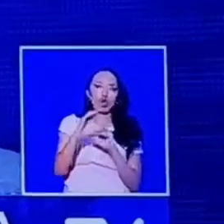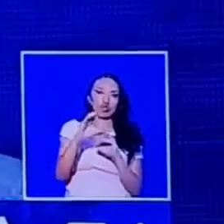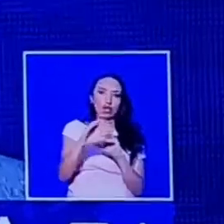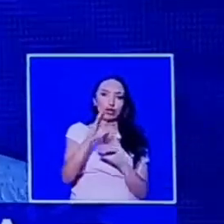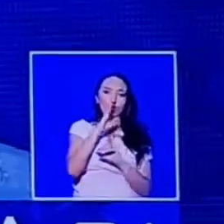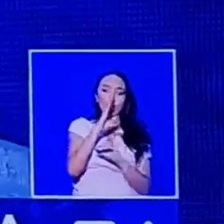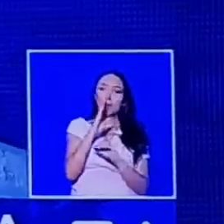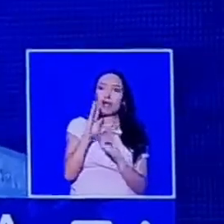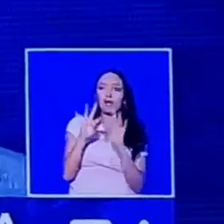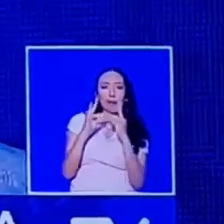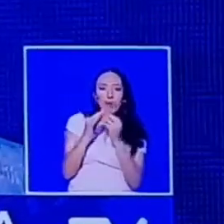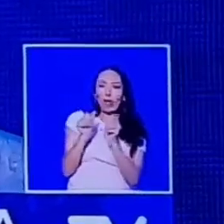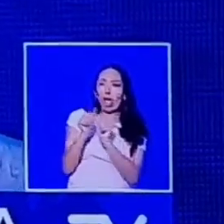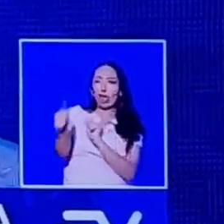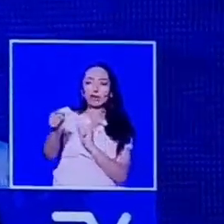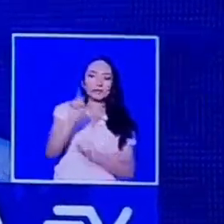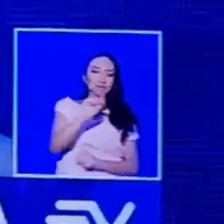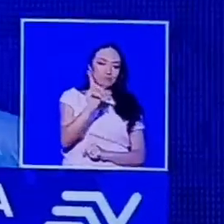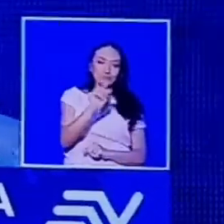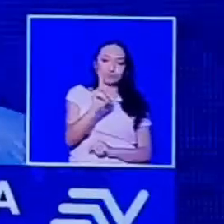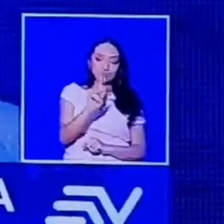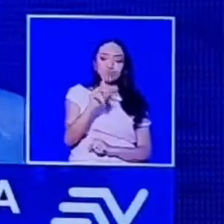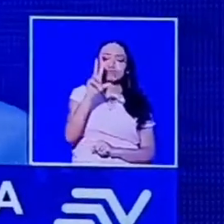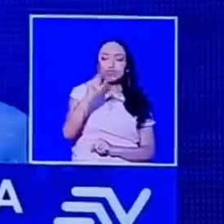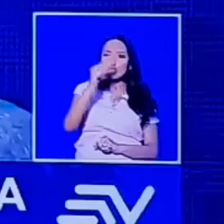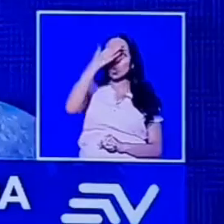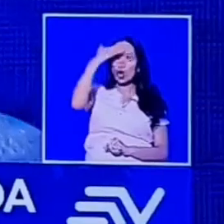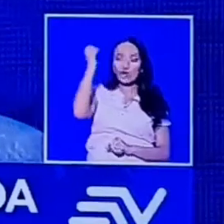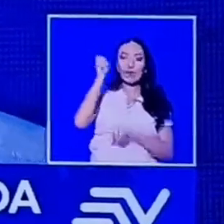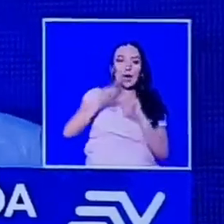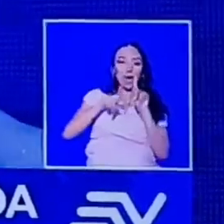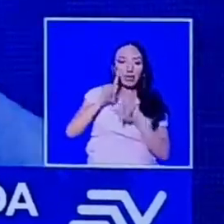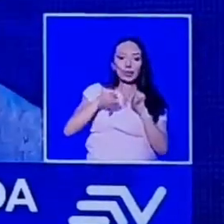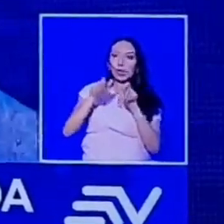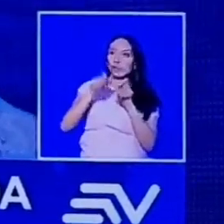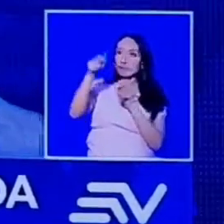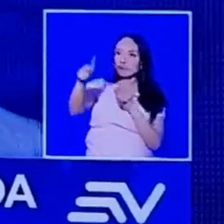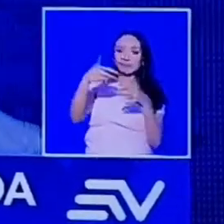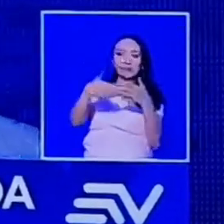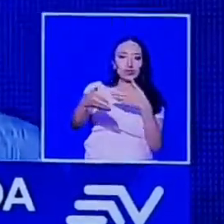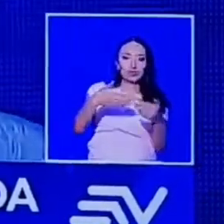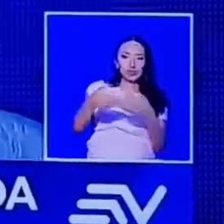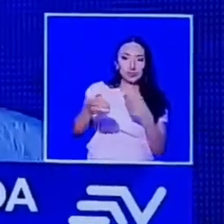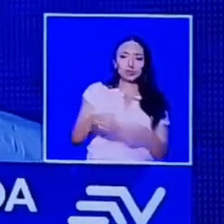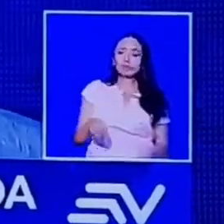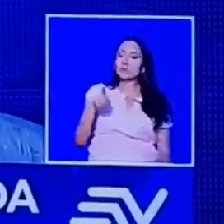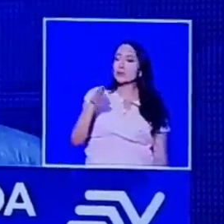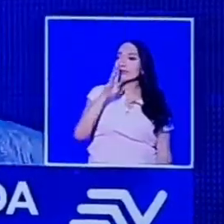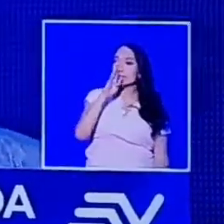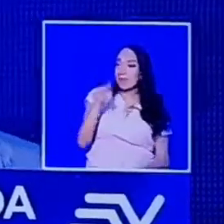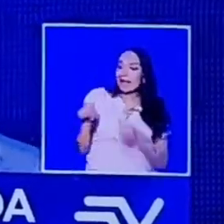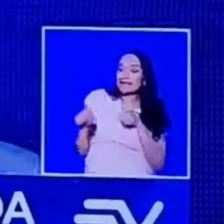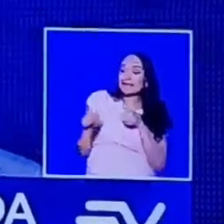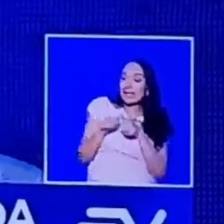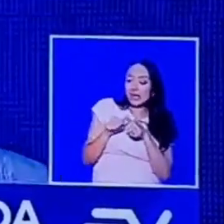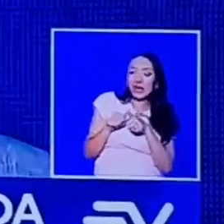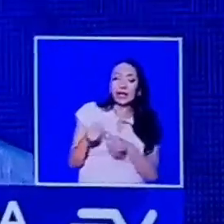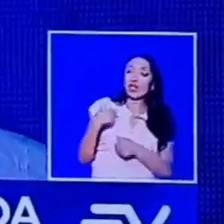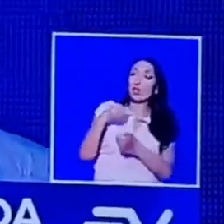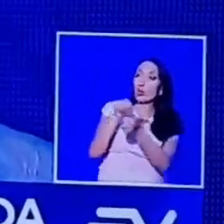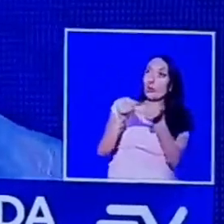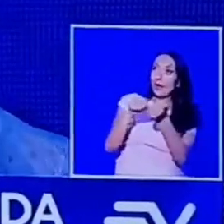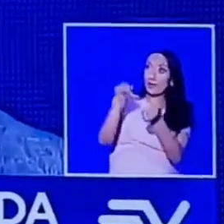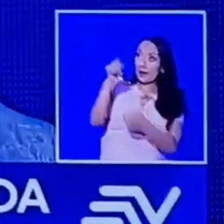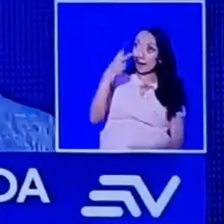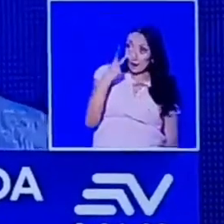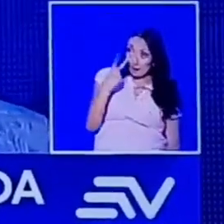de sus familiares, no se alejen o no se olviden de sus amigos, pese a la distancia. Traten siempre de estar cerca y decirle a mi hermano, si nos